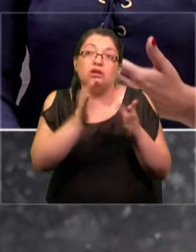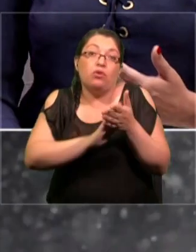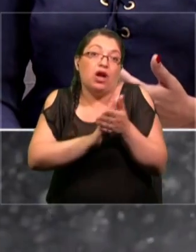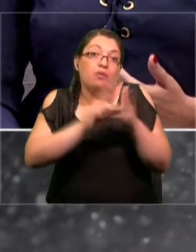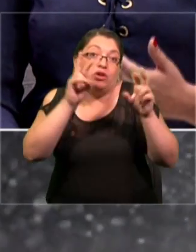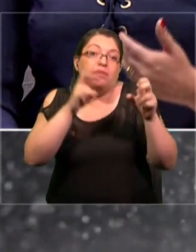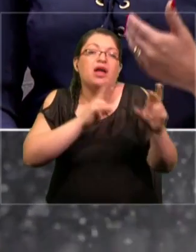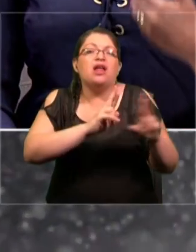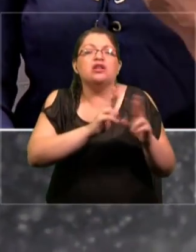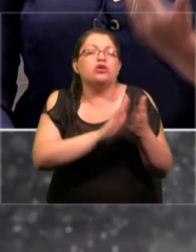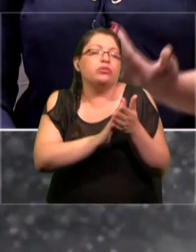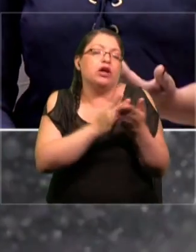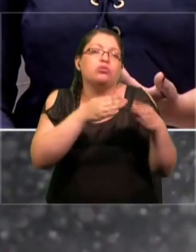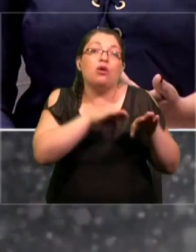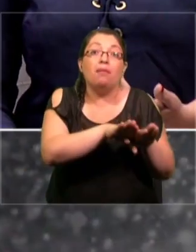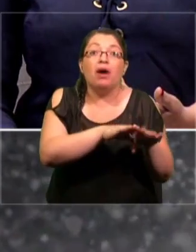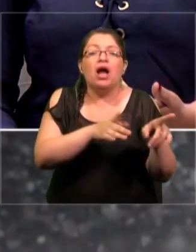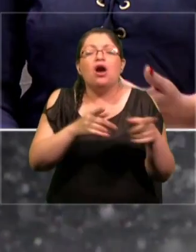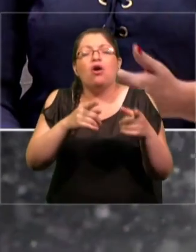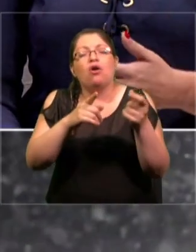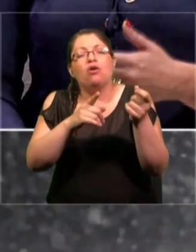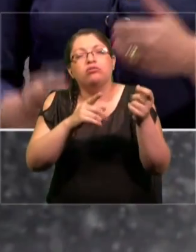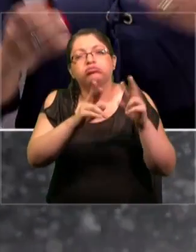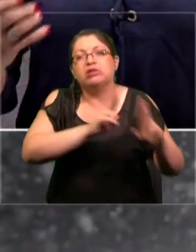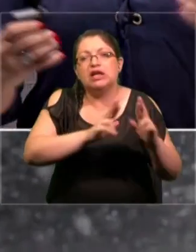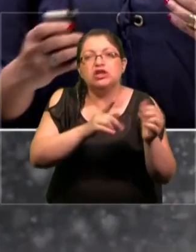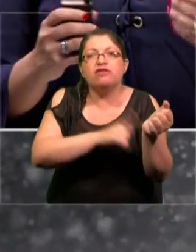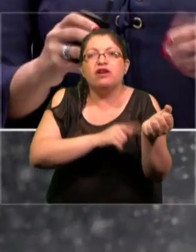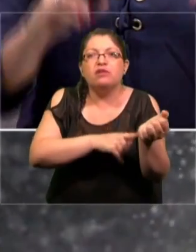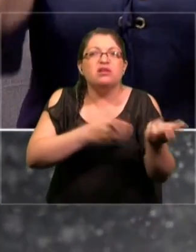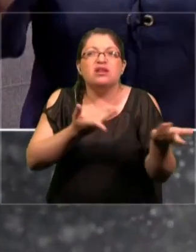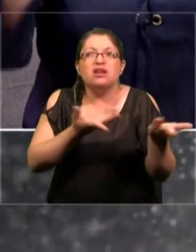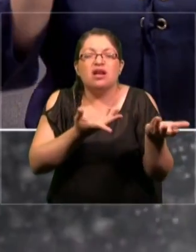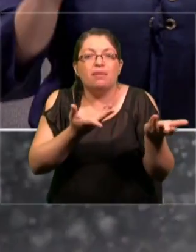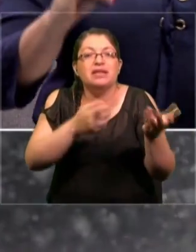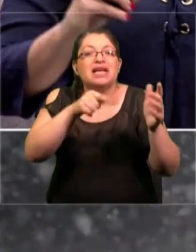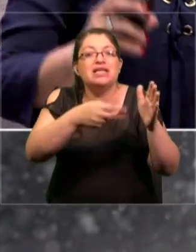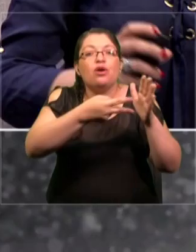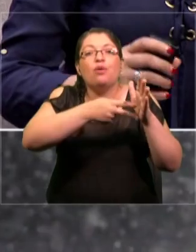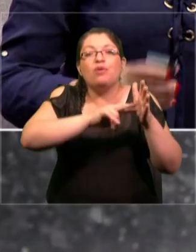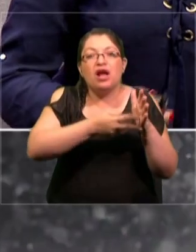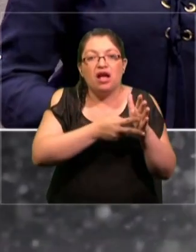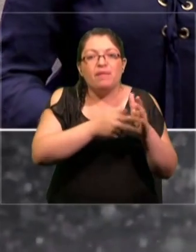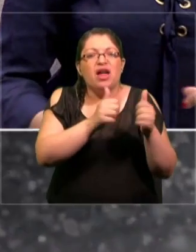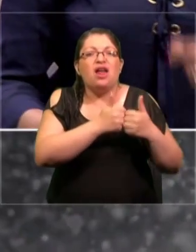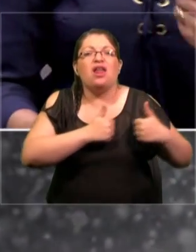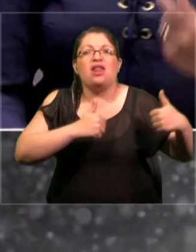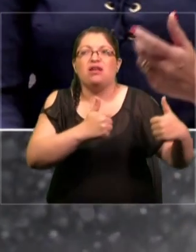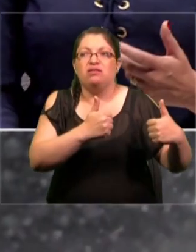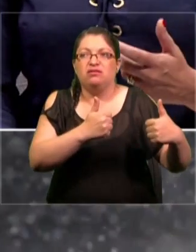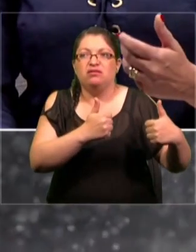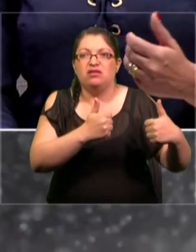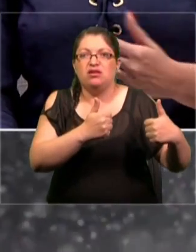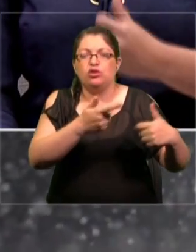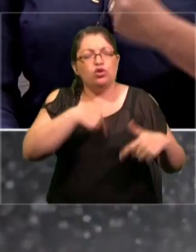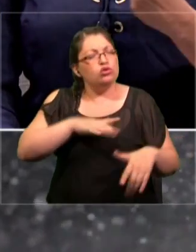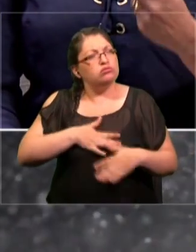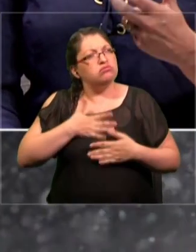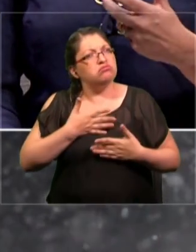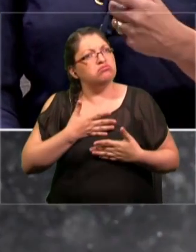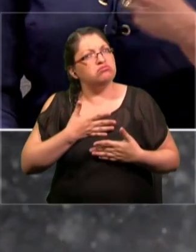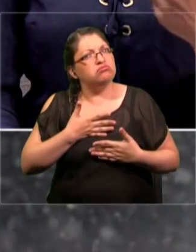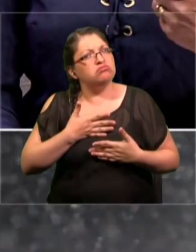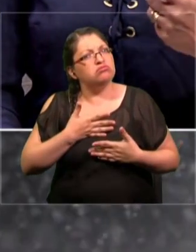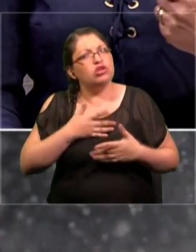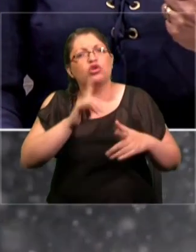temas de relación de pareja, en las relaciones familiares, lo que está pasando es una crisis de autoridad. La sensación que uno tiene es que en realidad